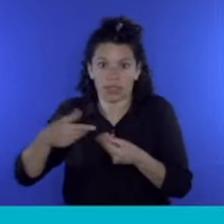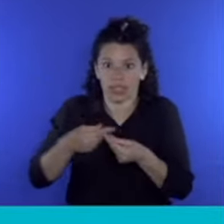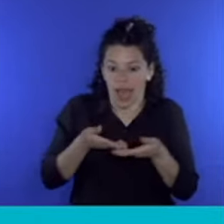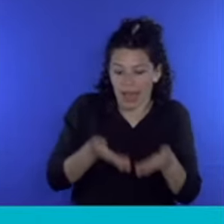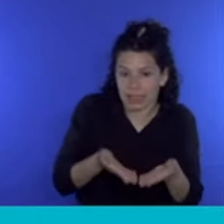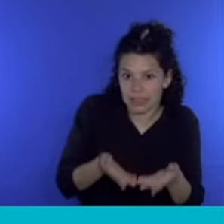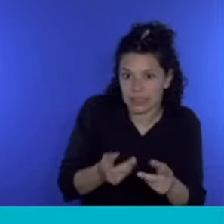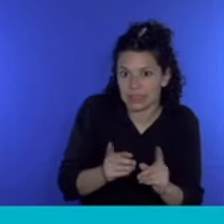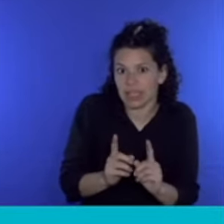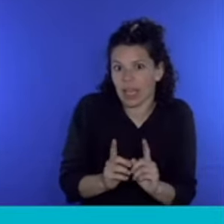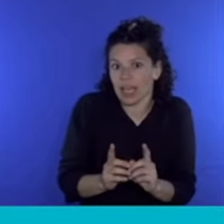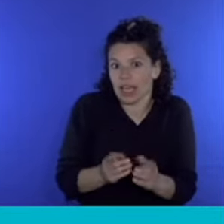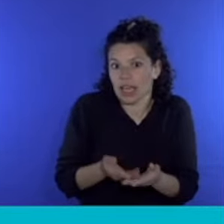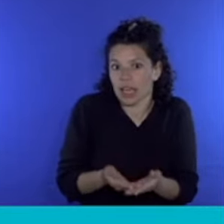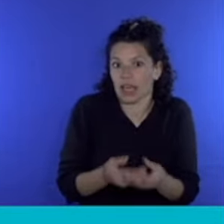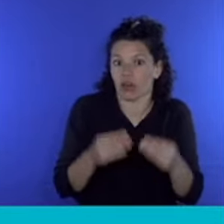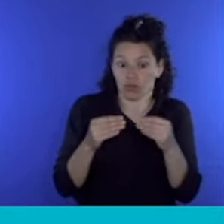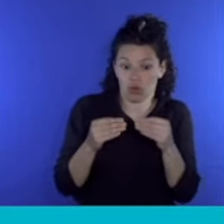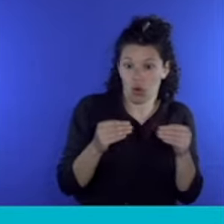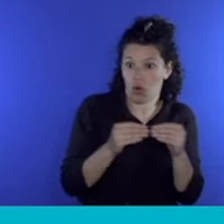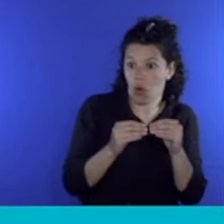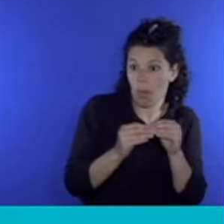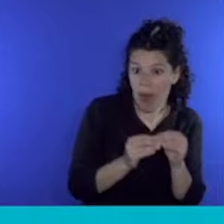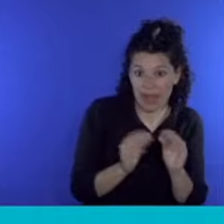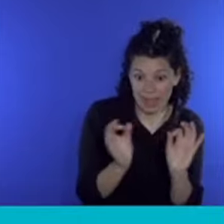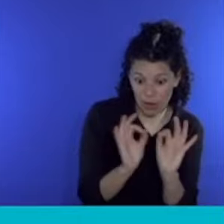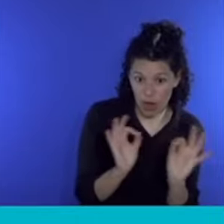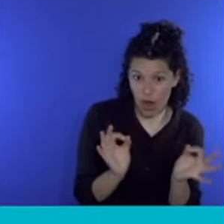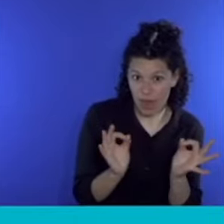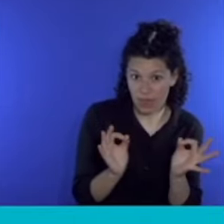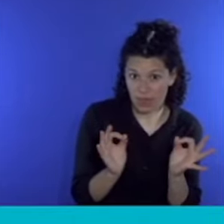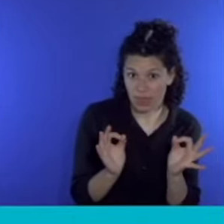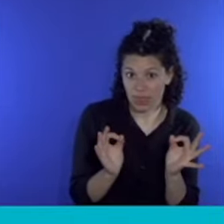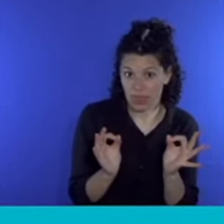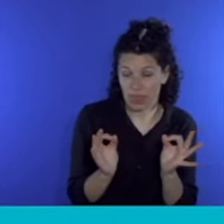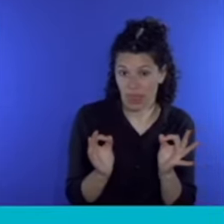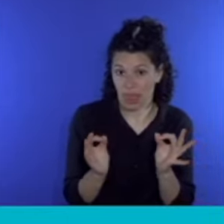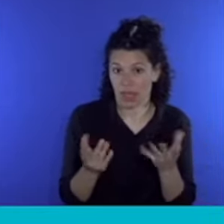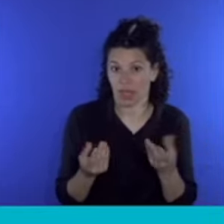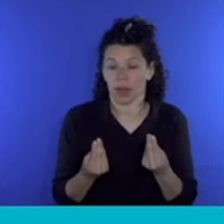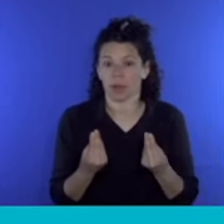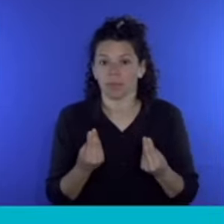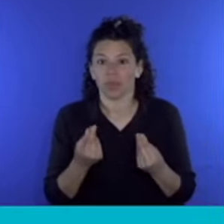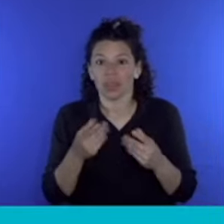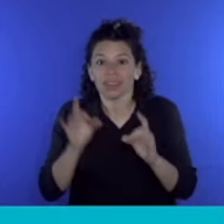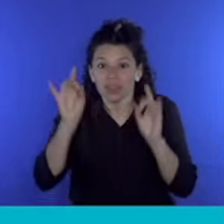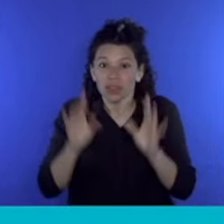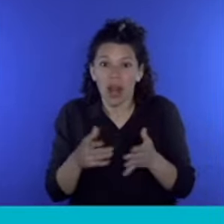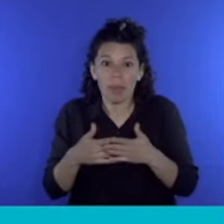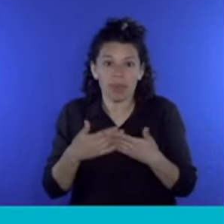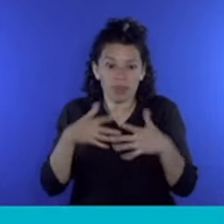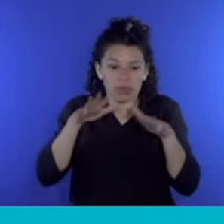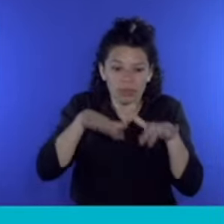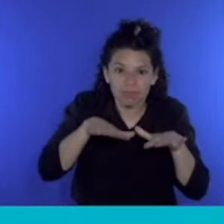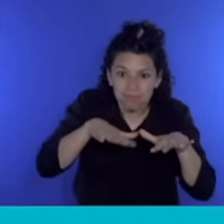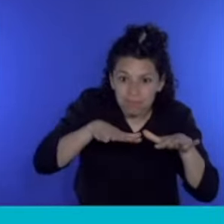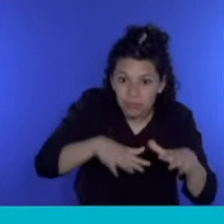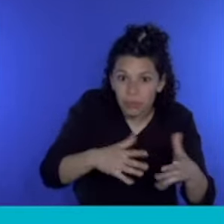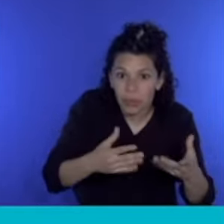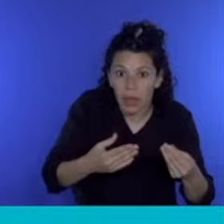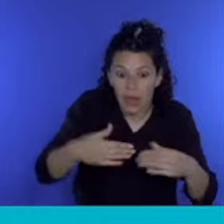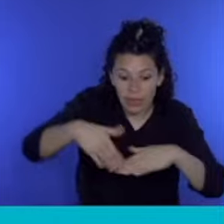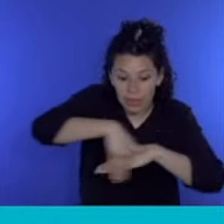a una ambulancia. Estuvo más de media hora haciendo convulsiones luego de ser golpeado. Por el hecho de manifestarse estaba en la vereda, luego de haber